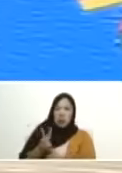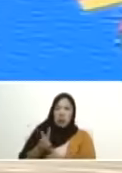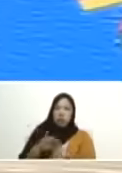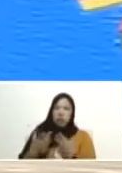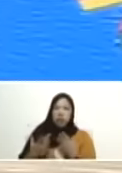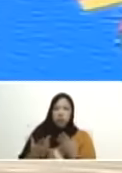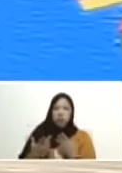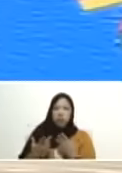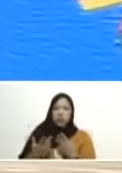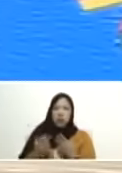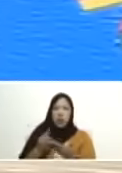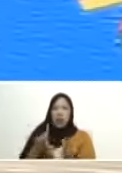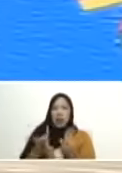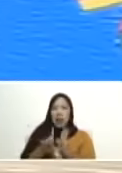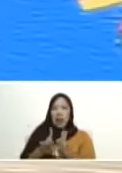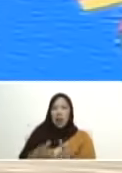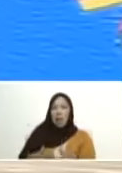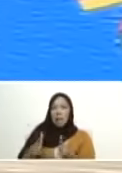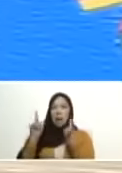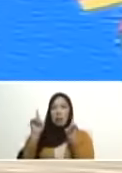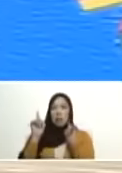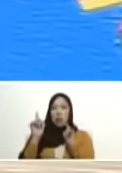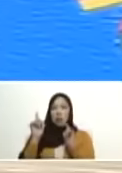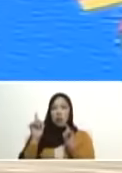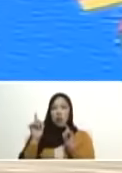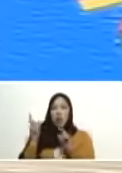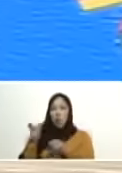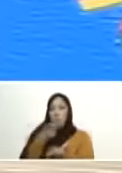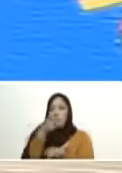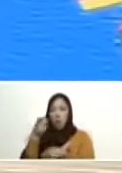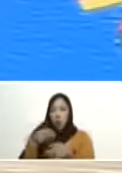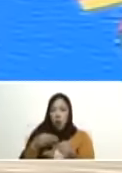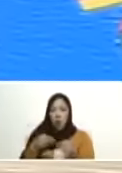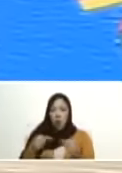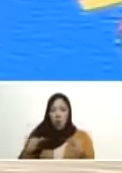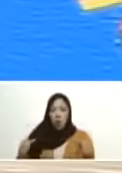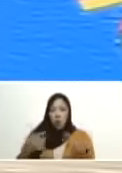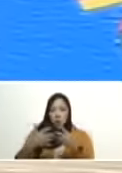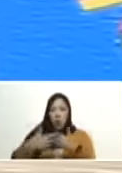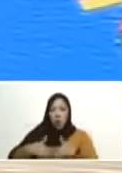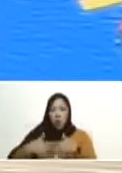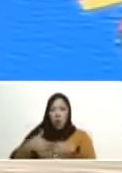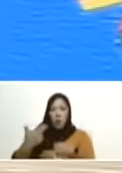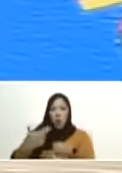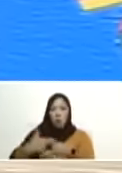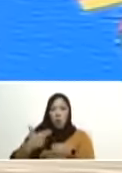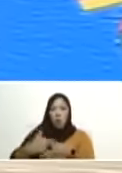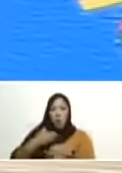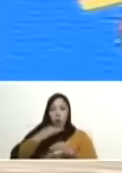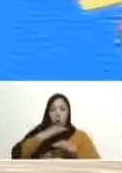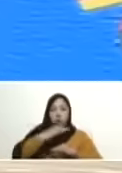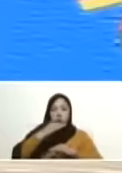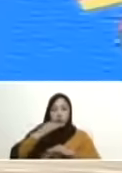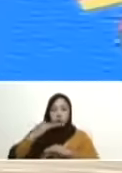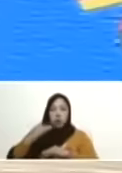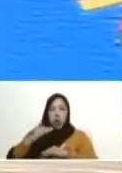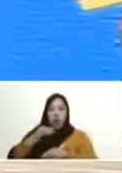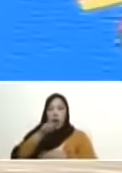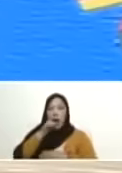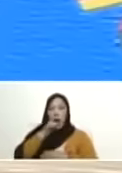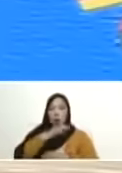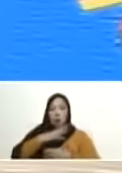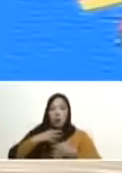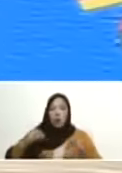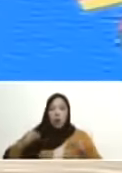entregan licencias para bloques petroleros en aguas del